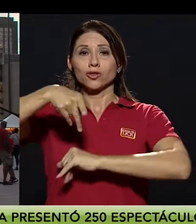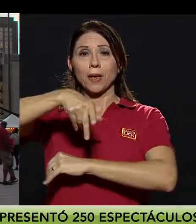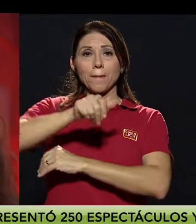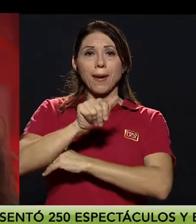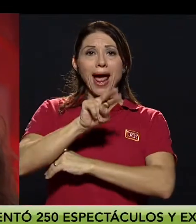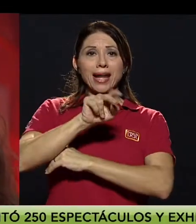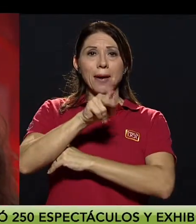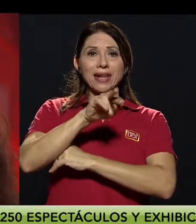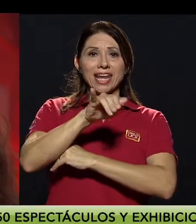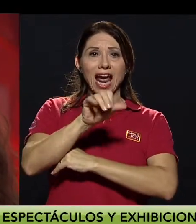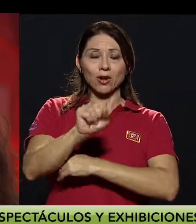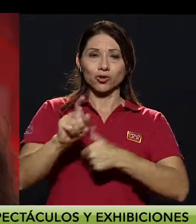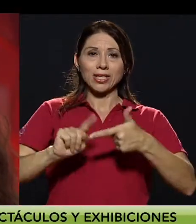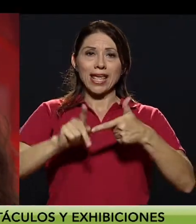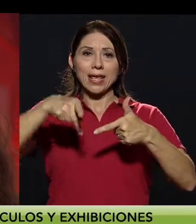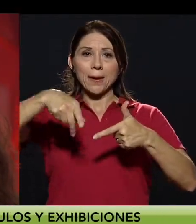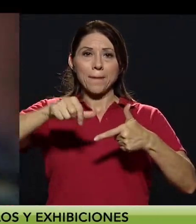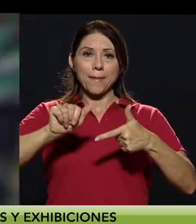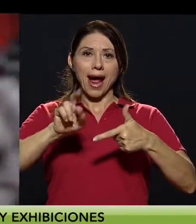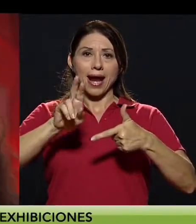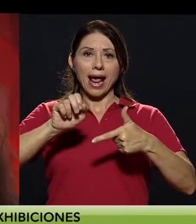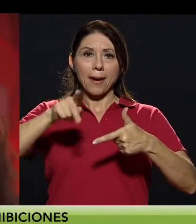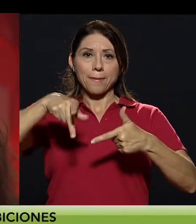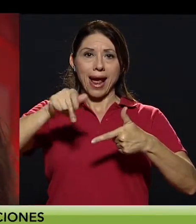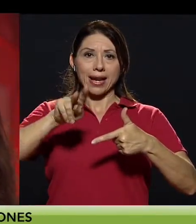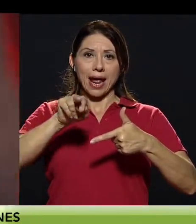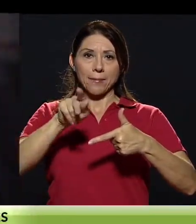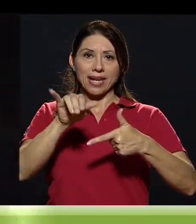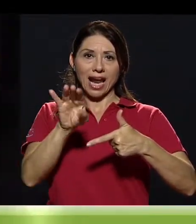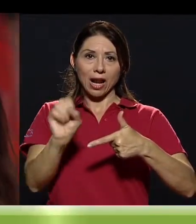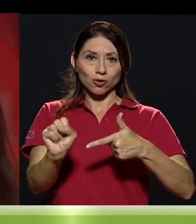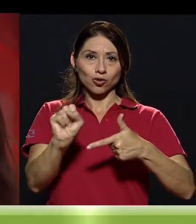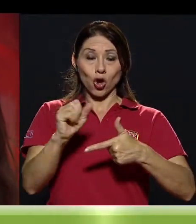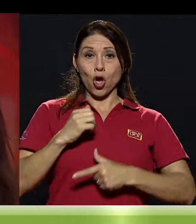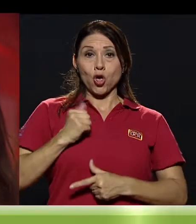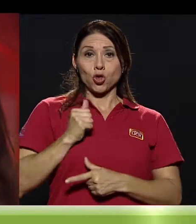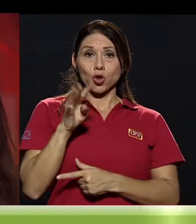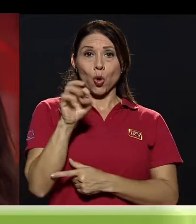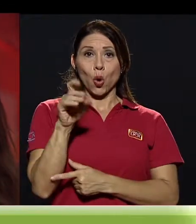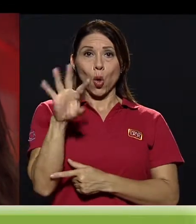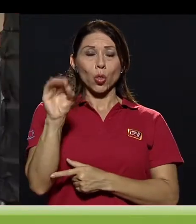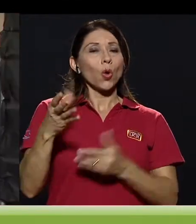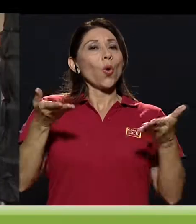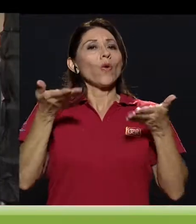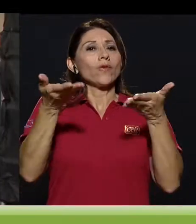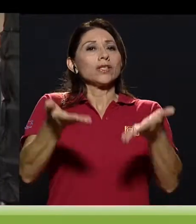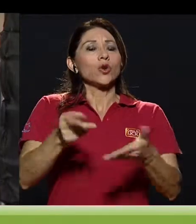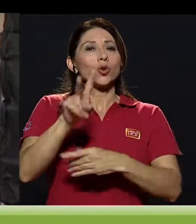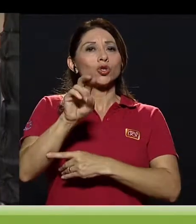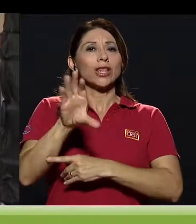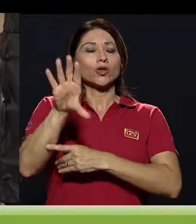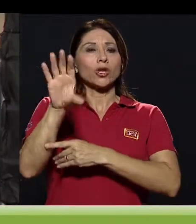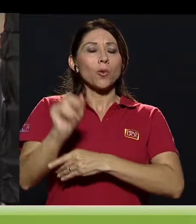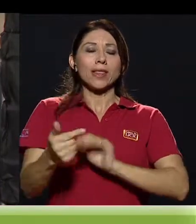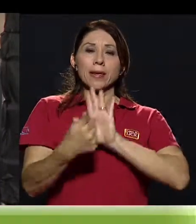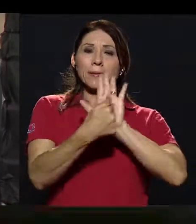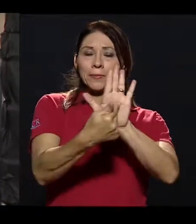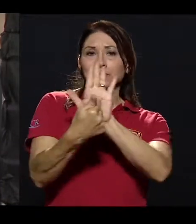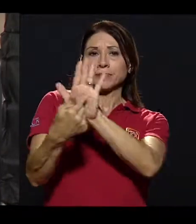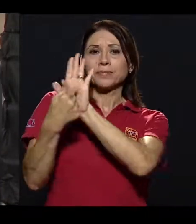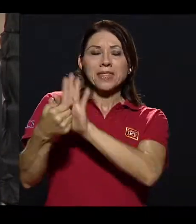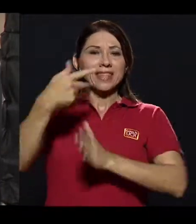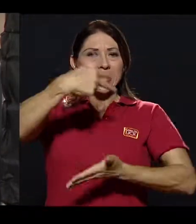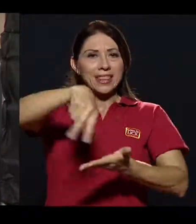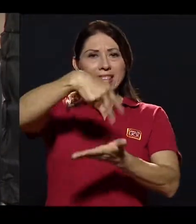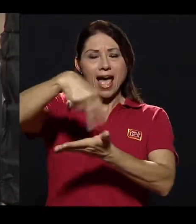los Juegos Panamericanos y Parapanamericanos, Toronto ofreció a sus pobladores y visitantes 250